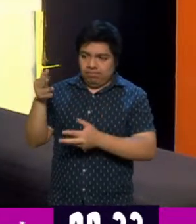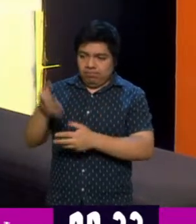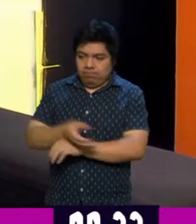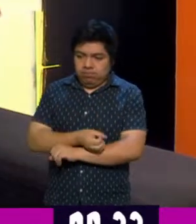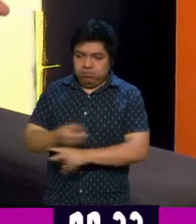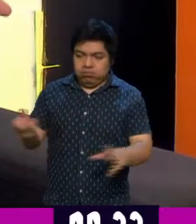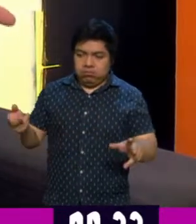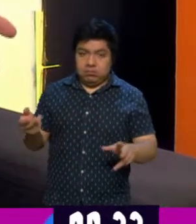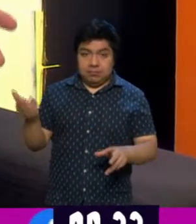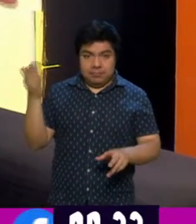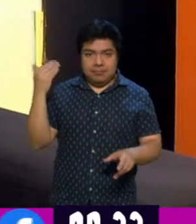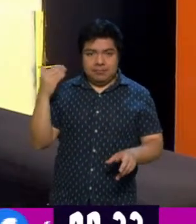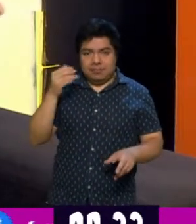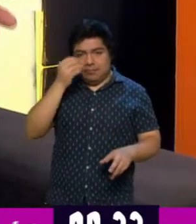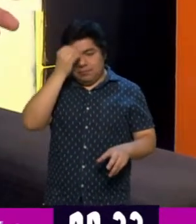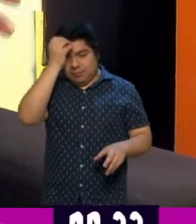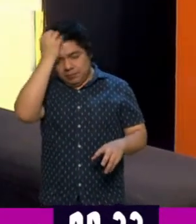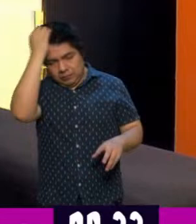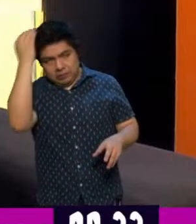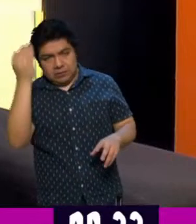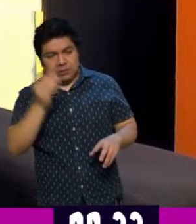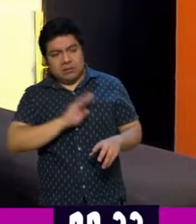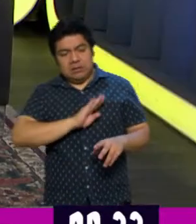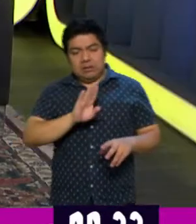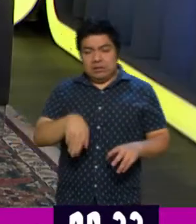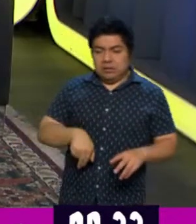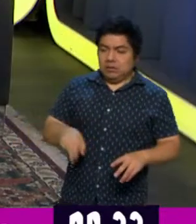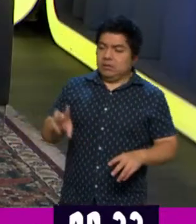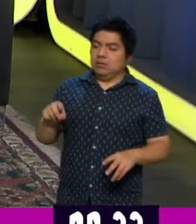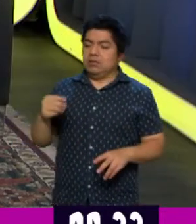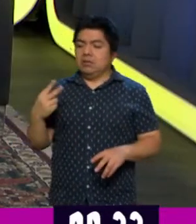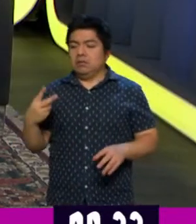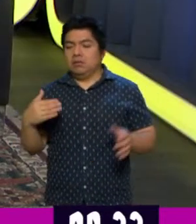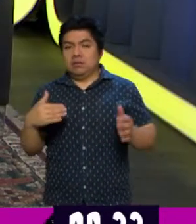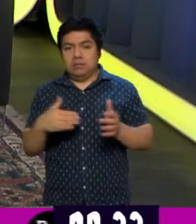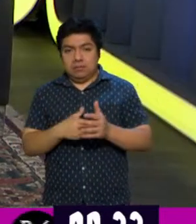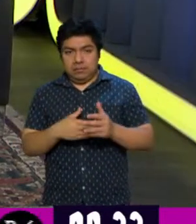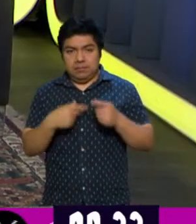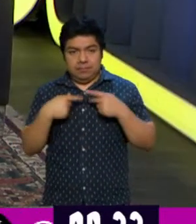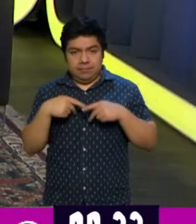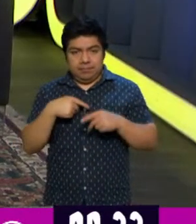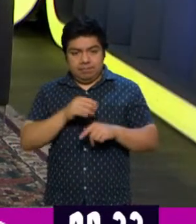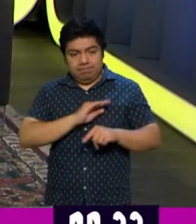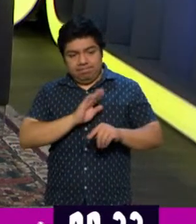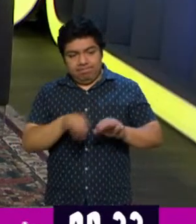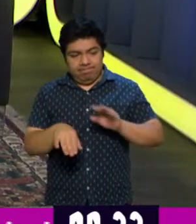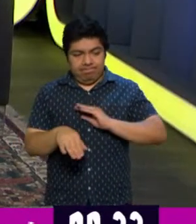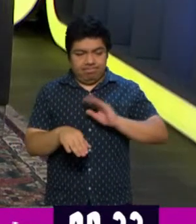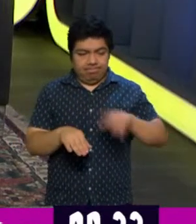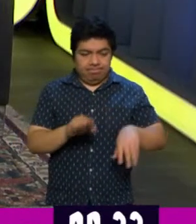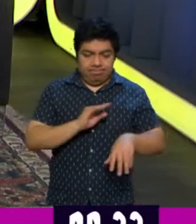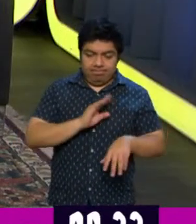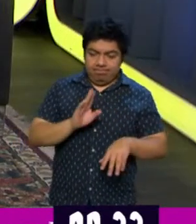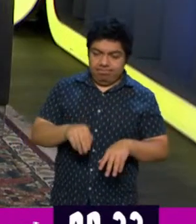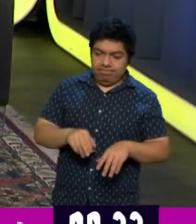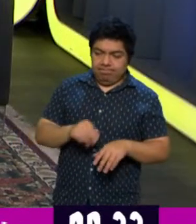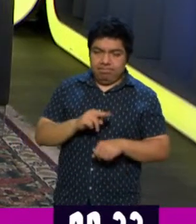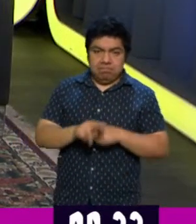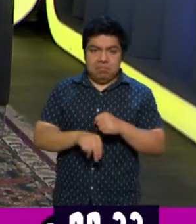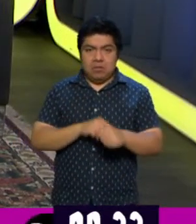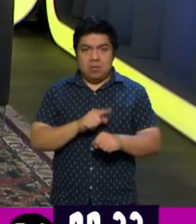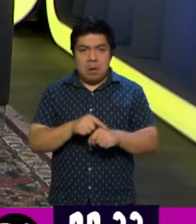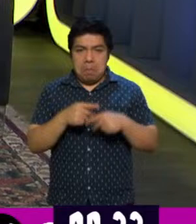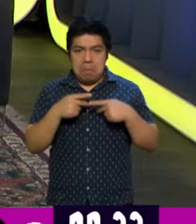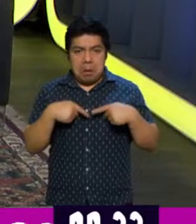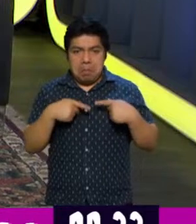decían hace un rato, ¿no? El saldo de las muertes es de 32,000 personas Civiles. que han fallecido. Muchos de